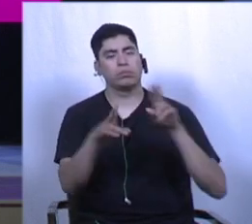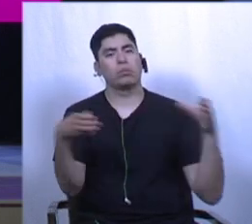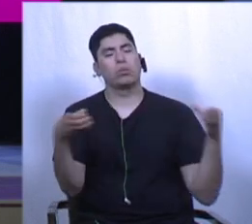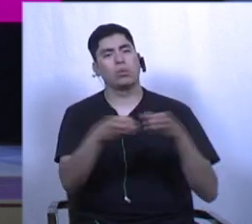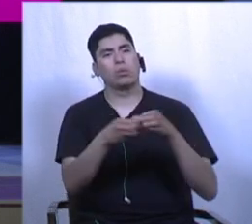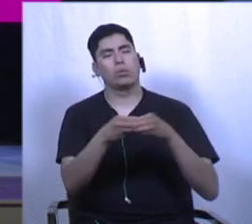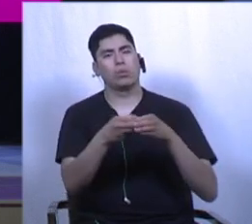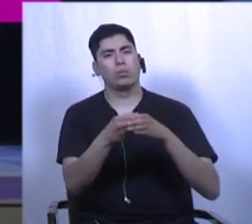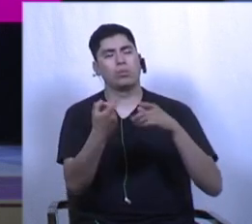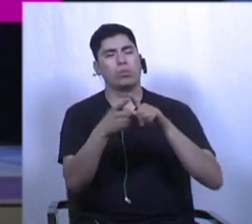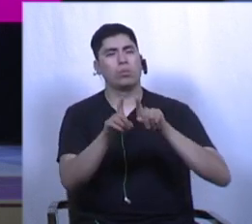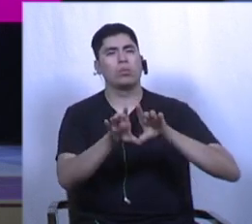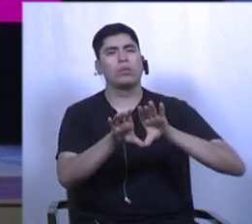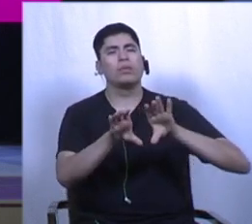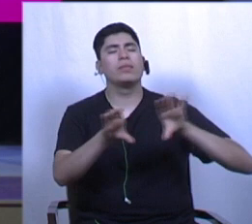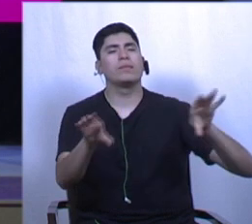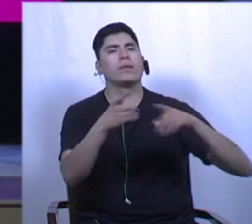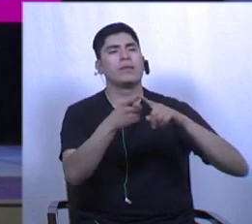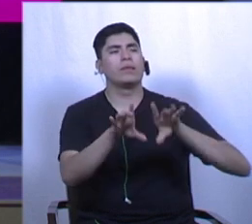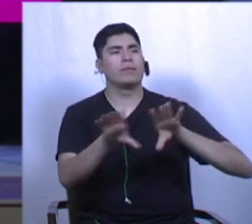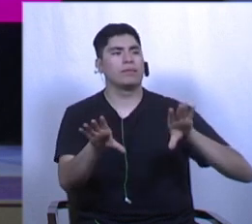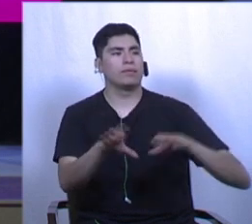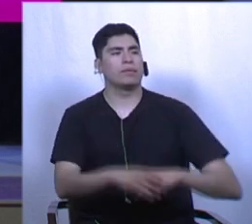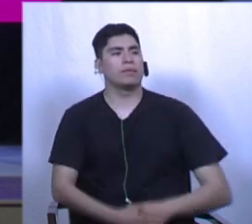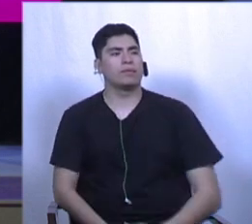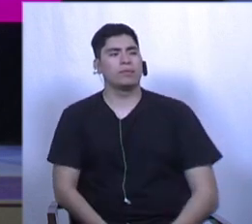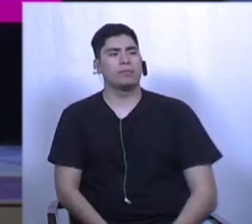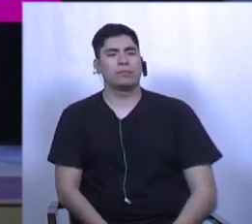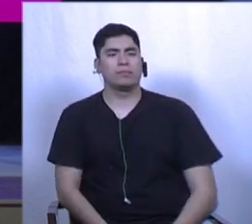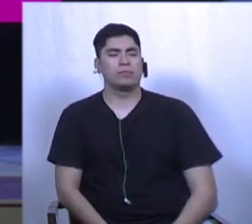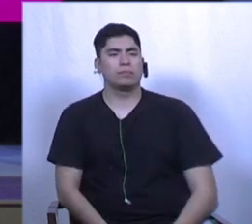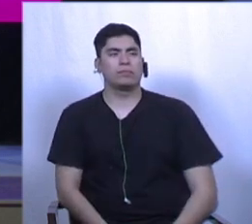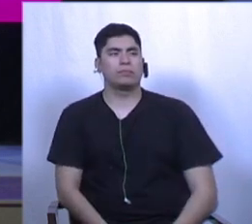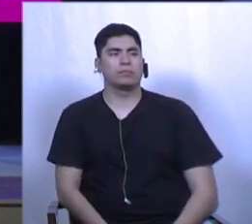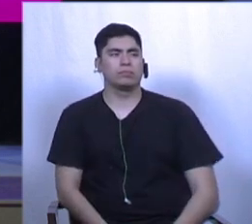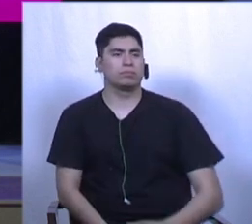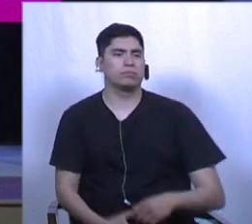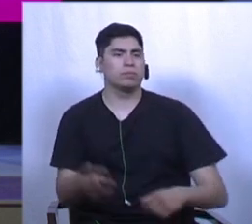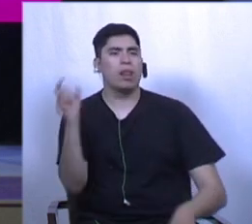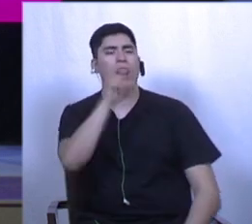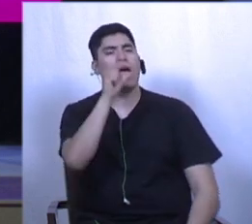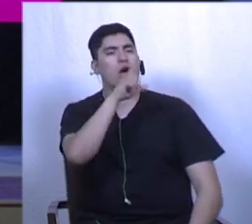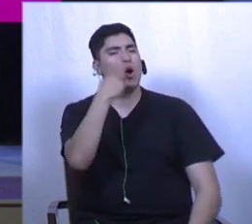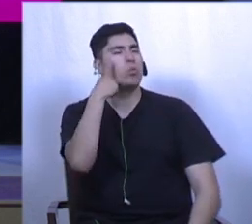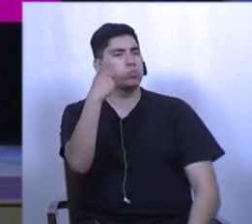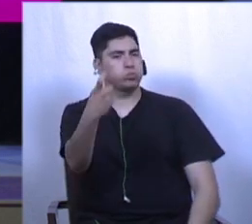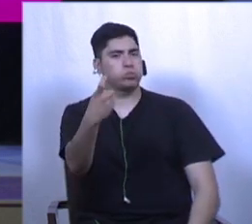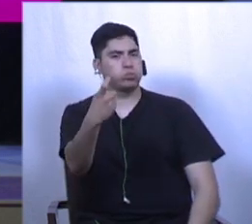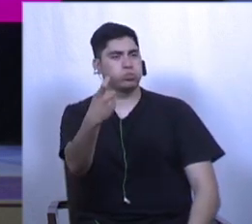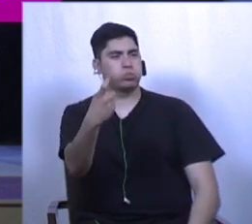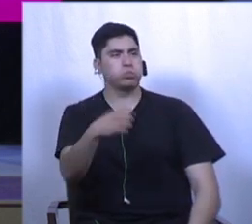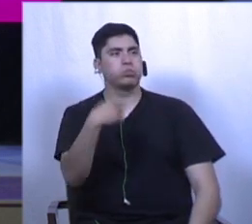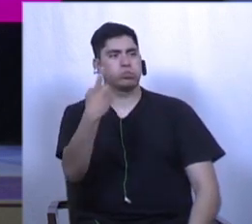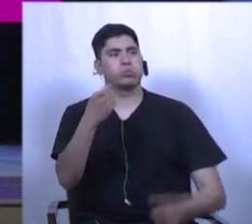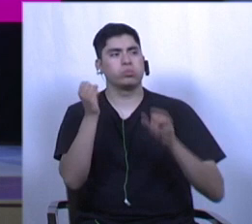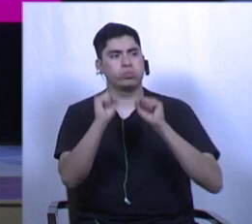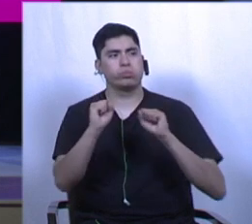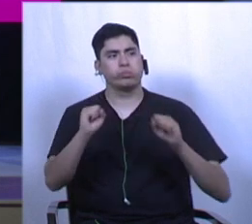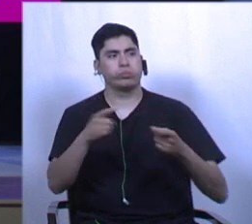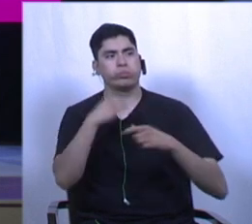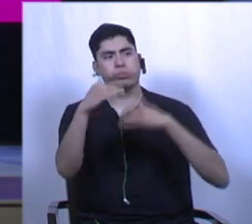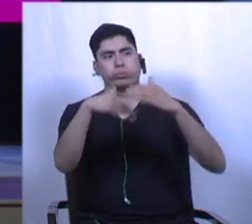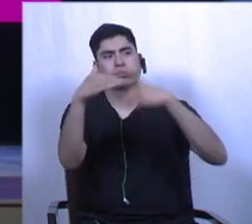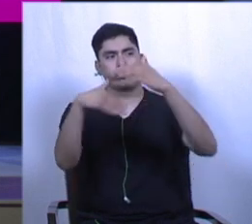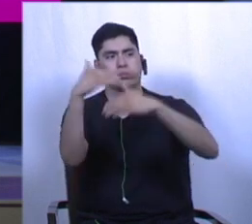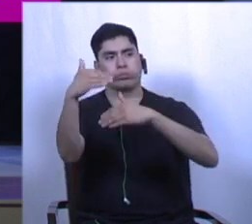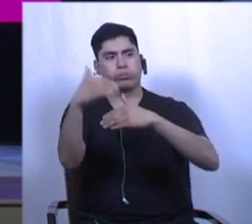son completamente distintas, diferentes, la roja y la azul. Una no puede moverse